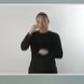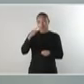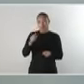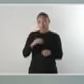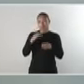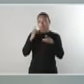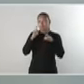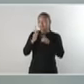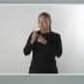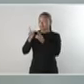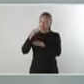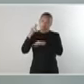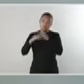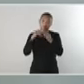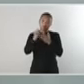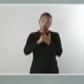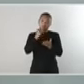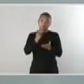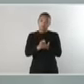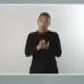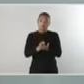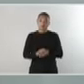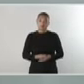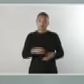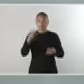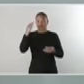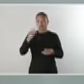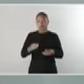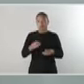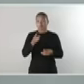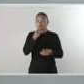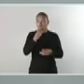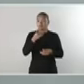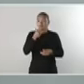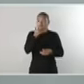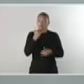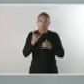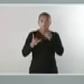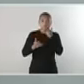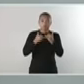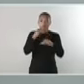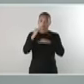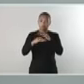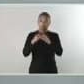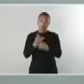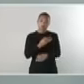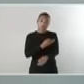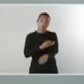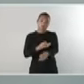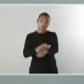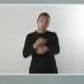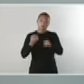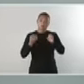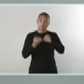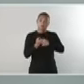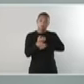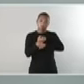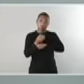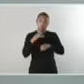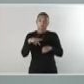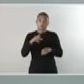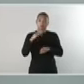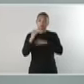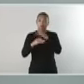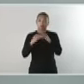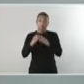todo el estado de Tamaulipas y terminar de pedirle perdón a todas las familias del estado por todo el daño que